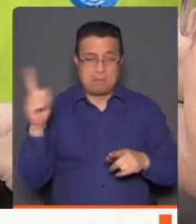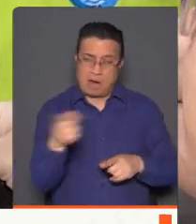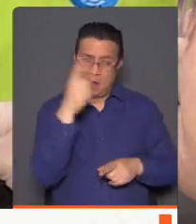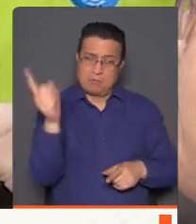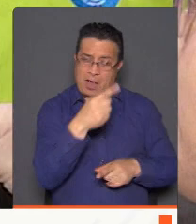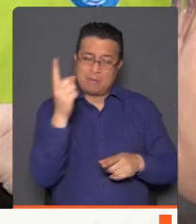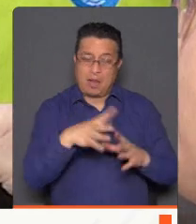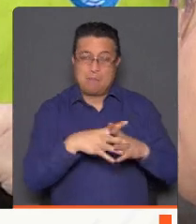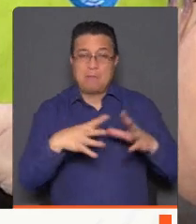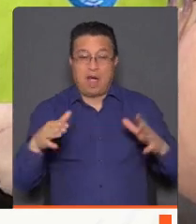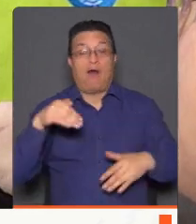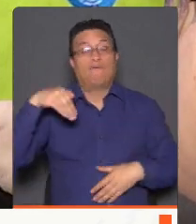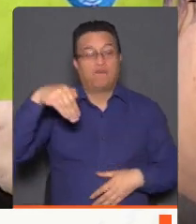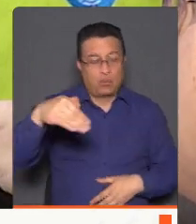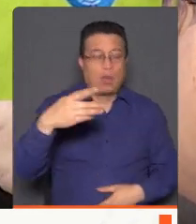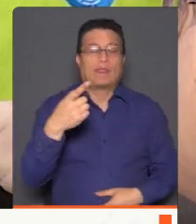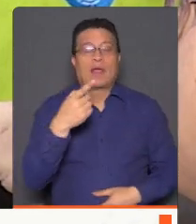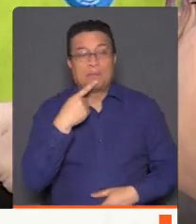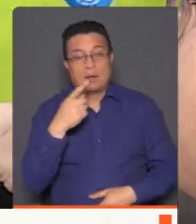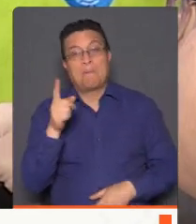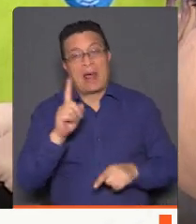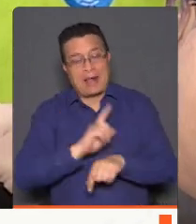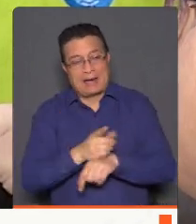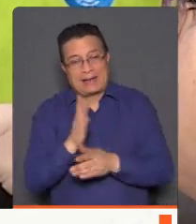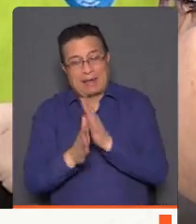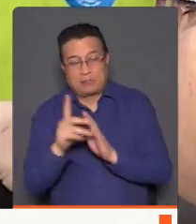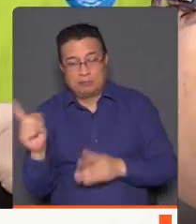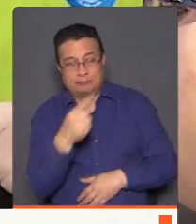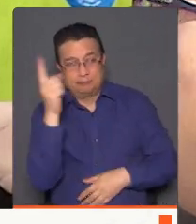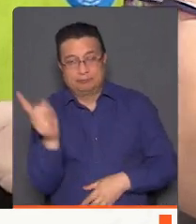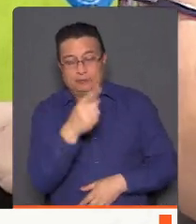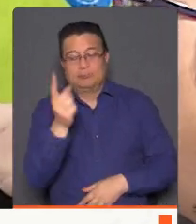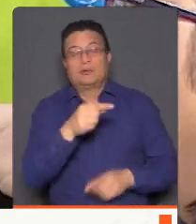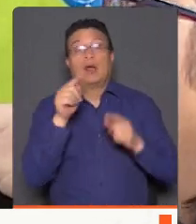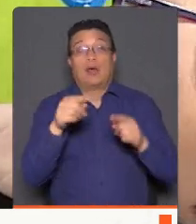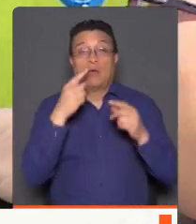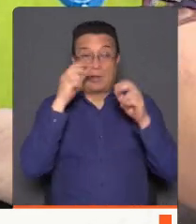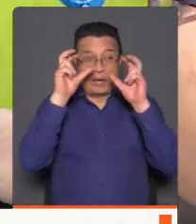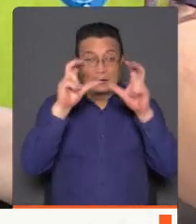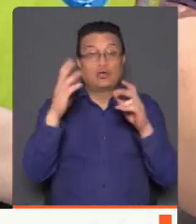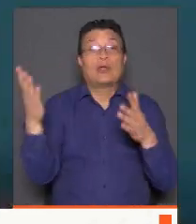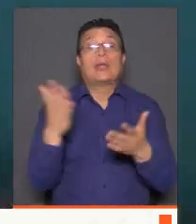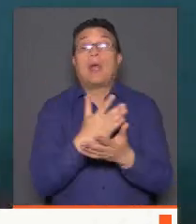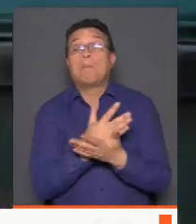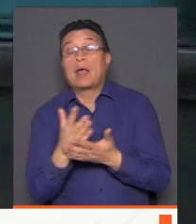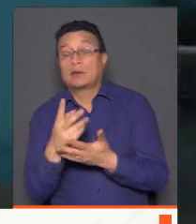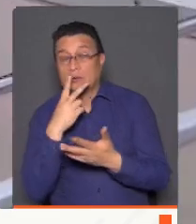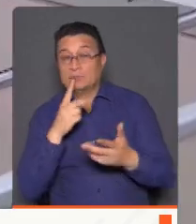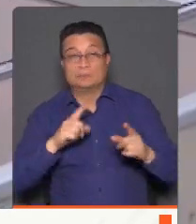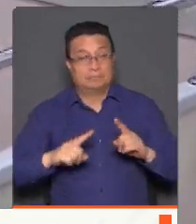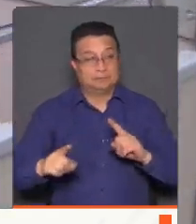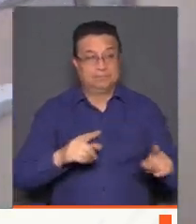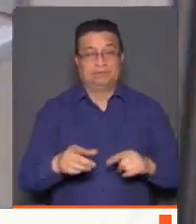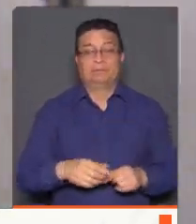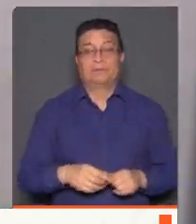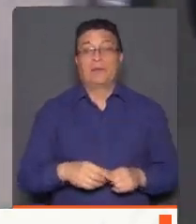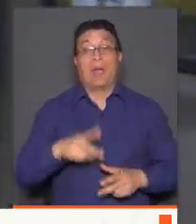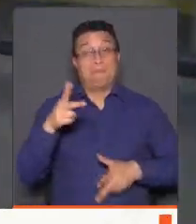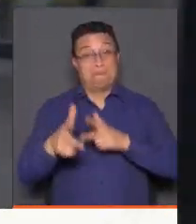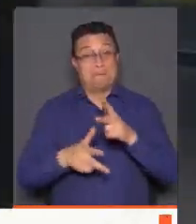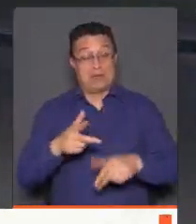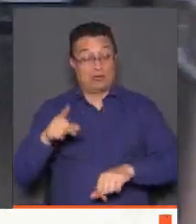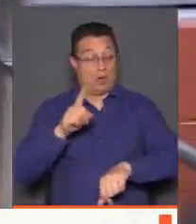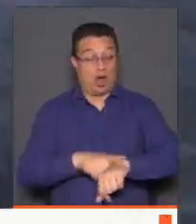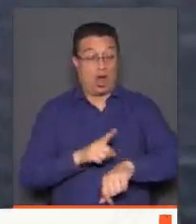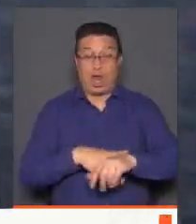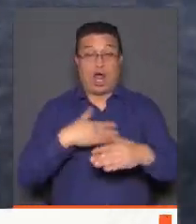de buses, y durante lo que transcurra en el día obviamente vamos a estar atentos a la contingencia y vamos a tomar acciones dependiendo de eso. Mientras que el metro funcionará en horario habitual